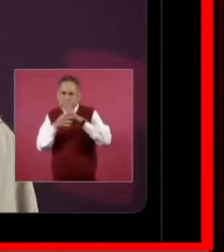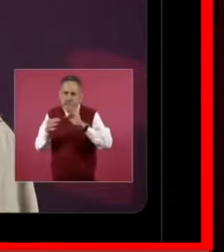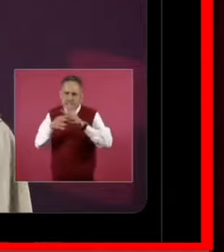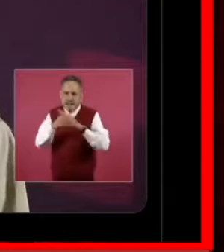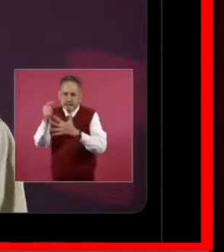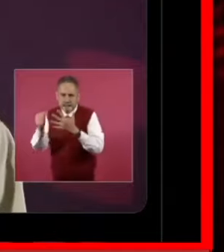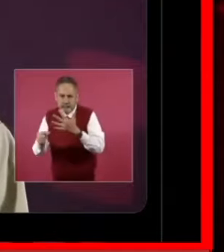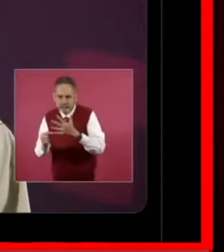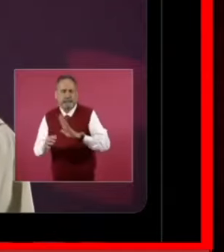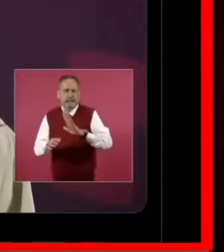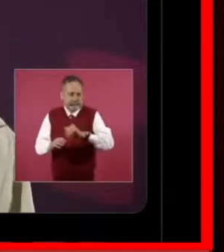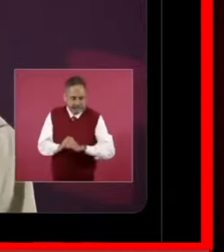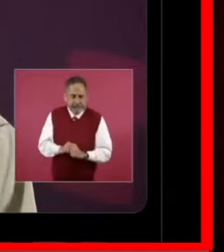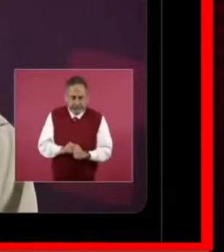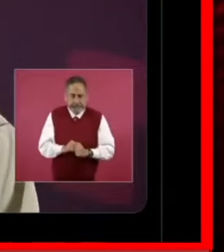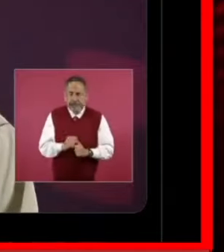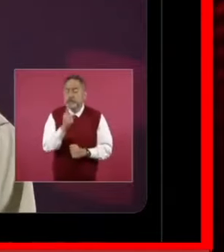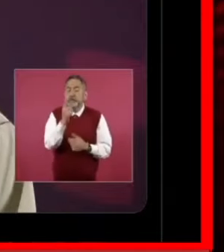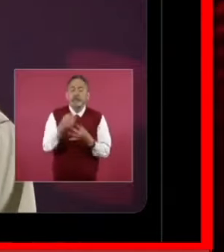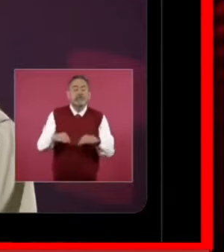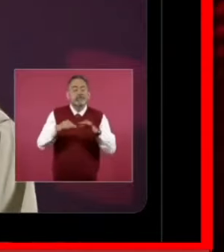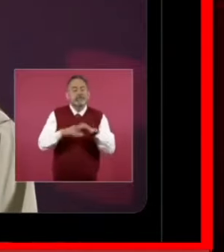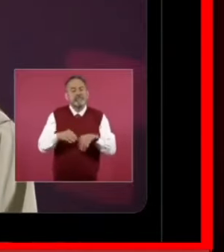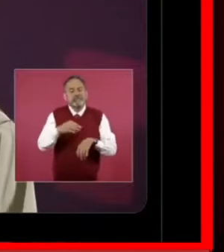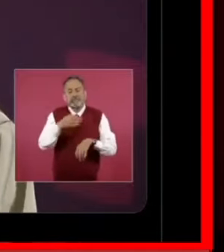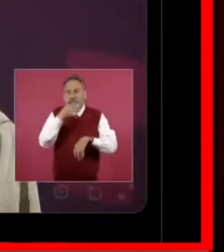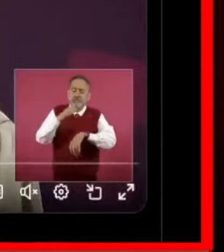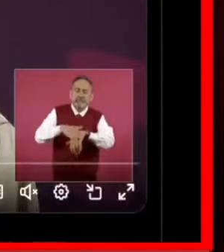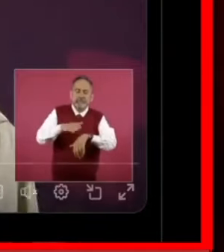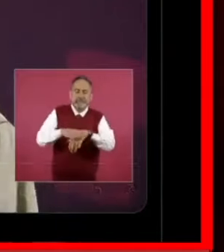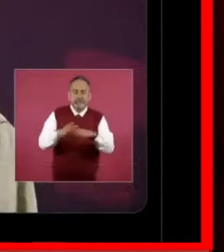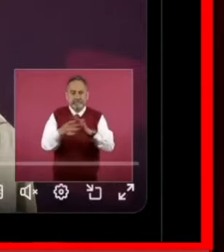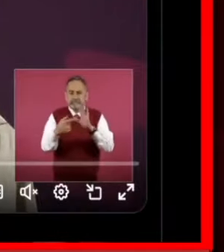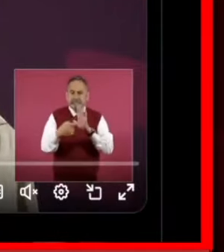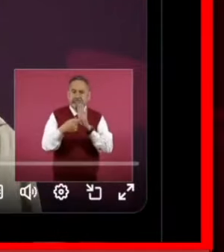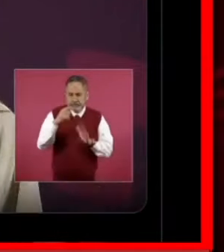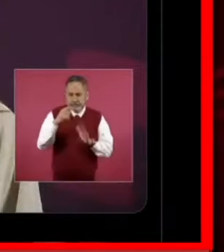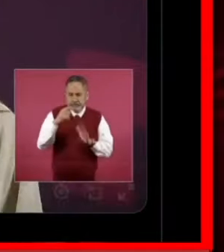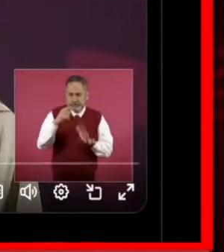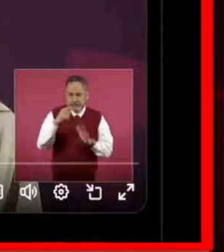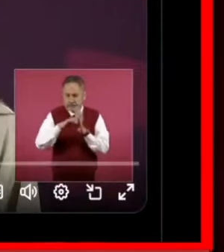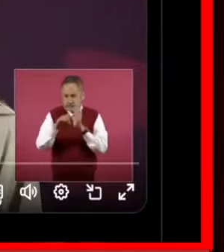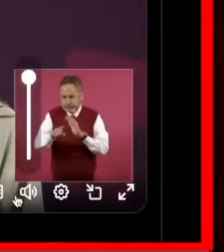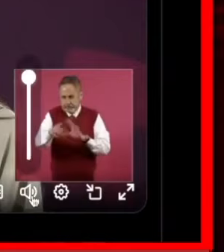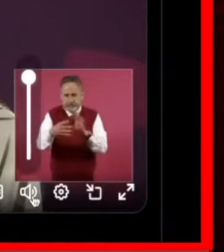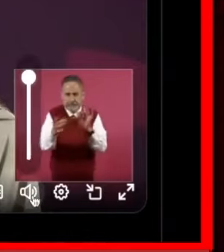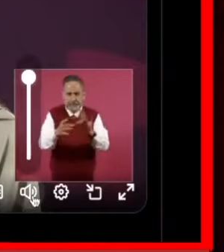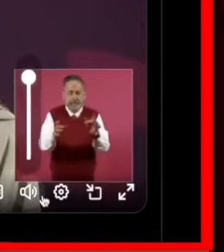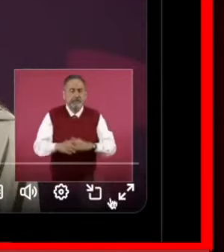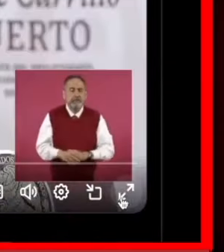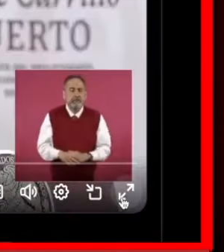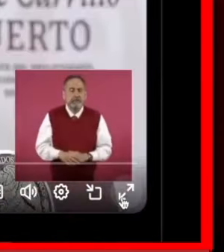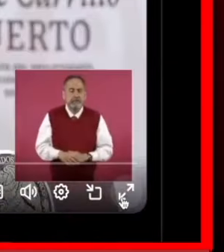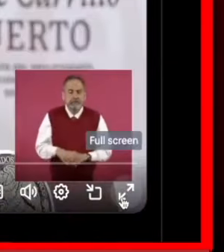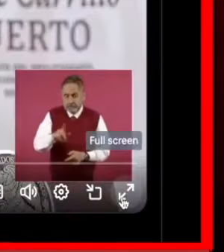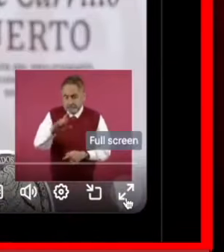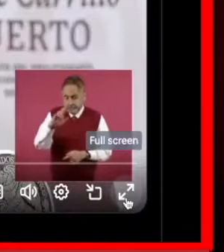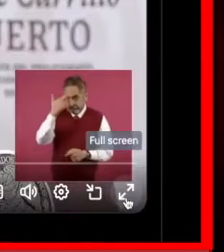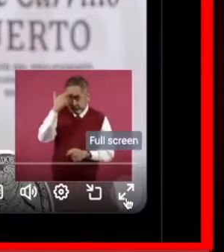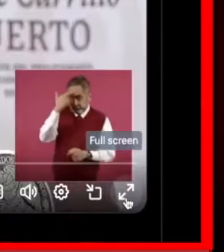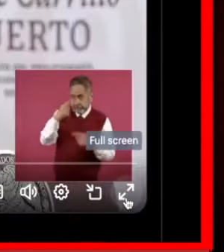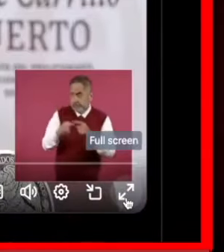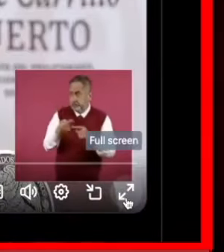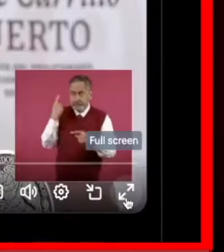la Corrupción, como haría el presidente AMLO, Mexicanos a Favor de la Corrupción. Vamos a escucharlo rápidamente. ¿Se acuerdan que la